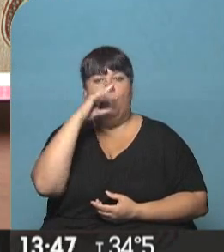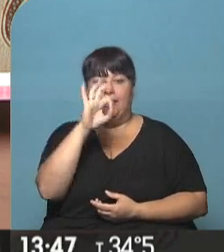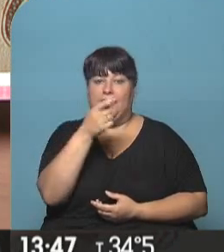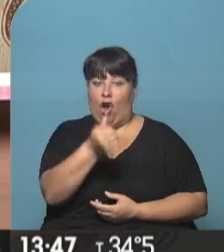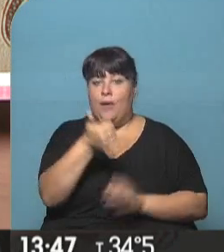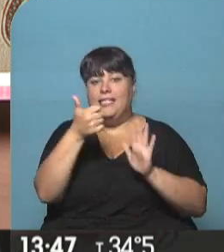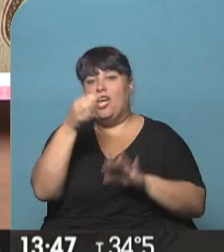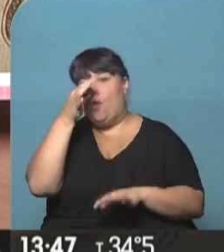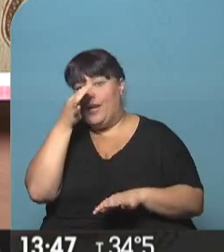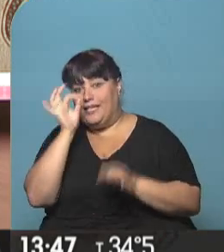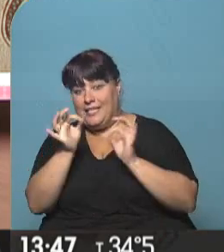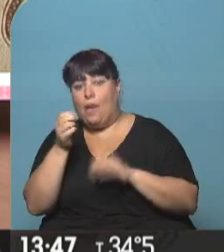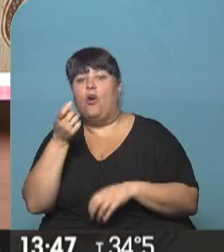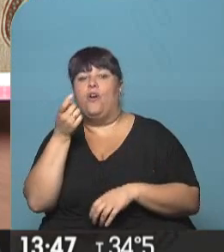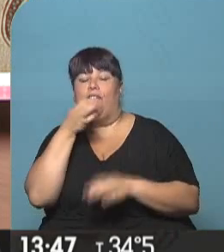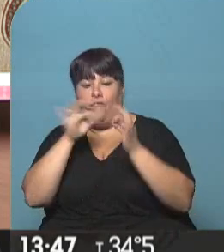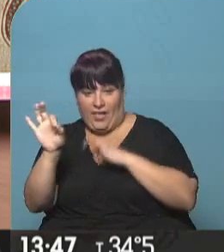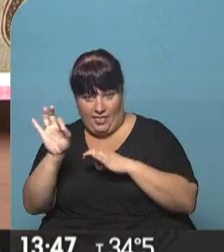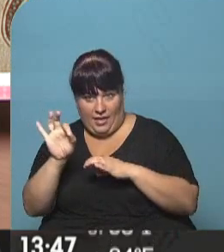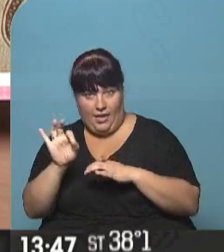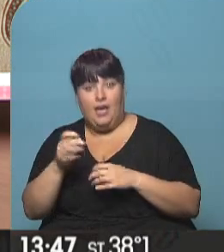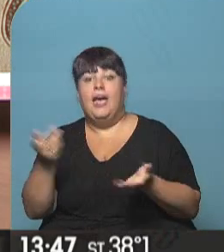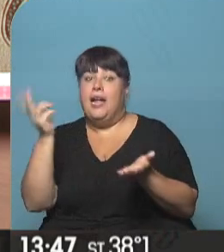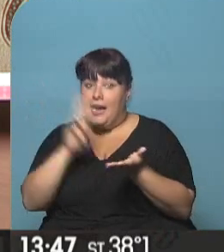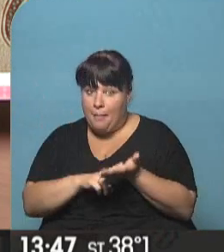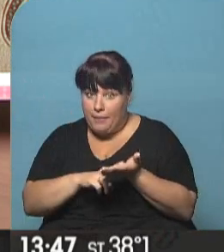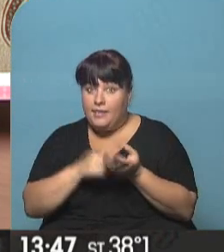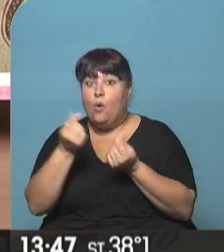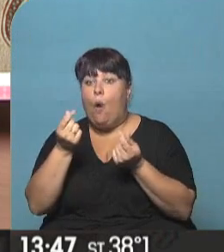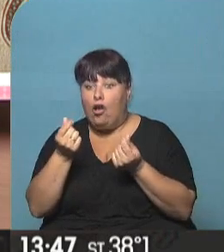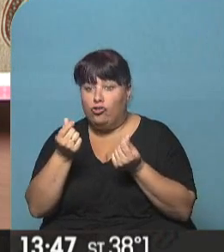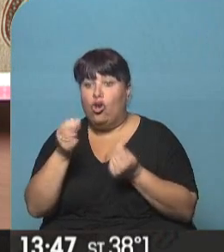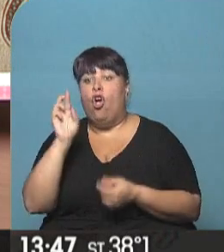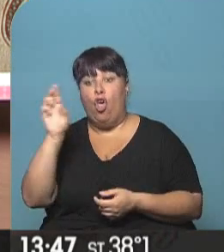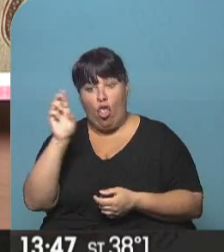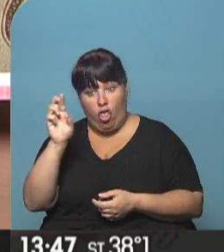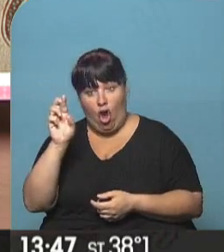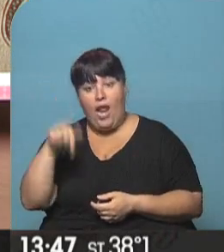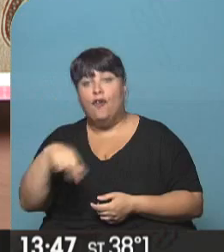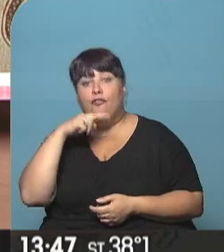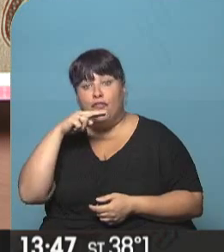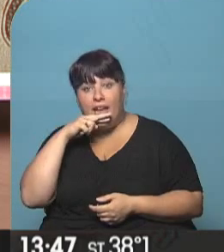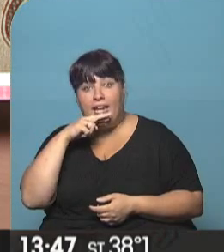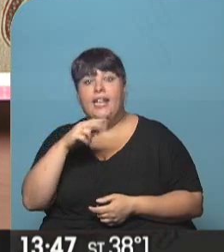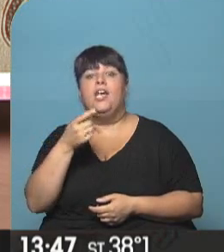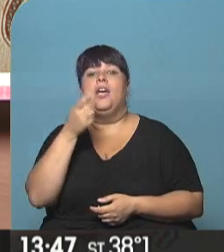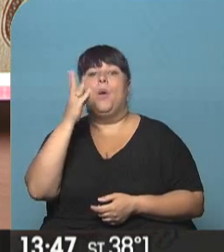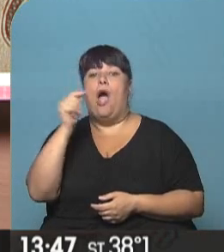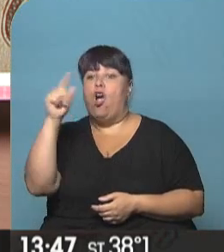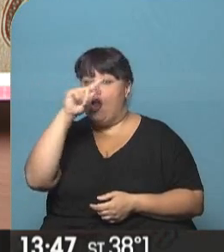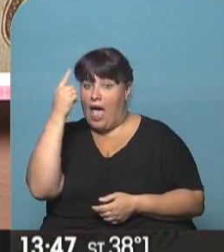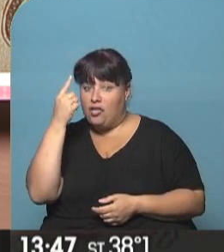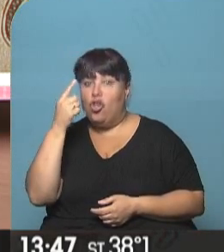5,70 para la compra, 6,20 para la venta. Reiteramos la cotización del dólar este viernes, cotización del Banco